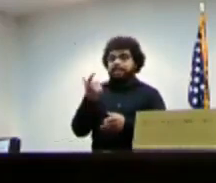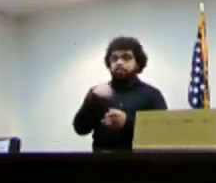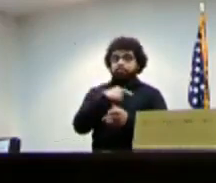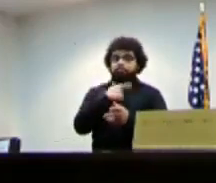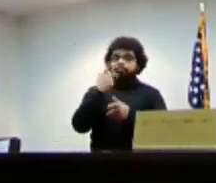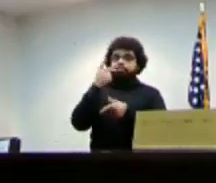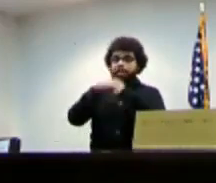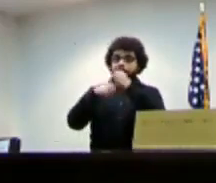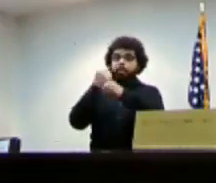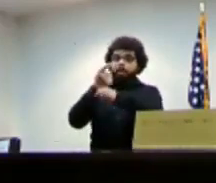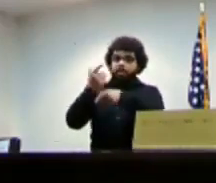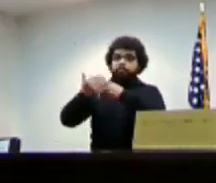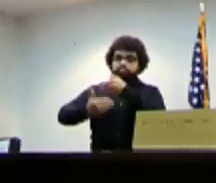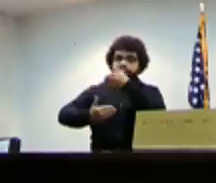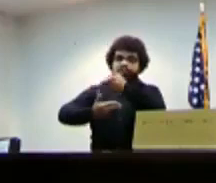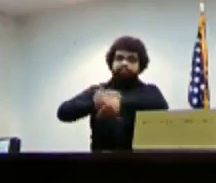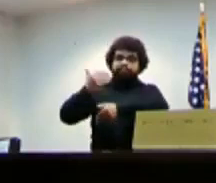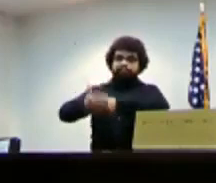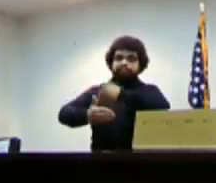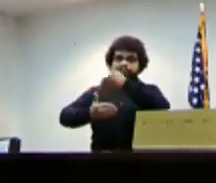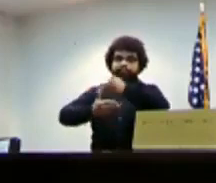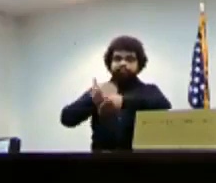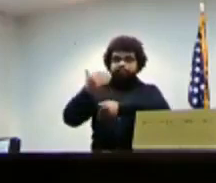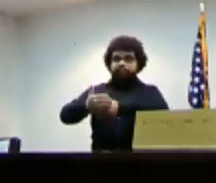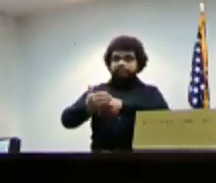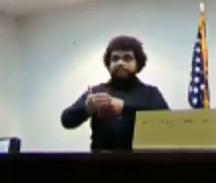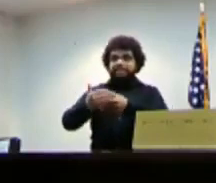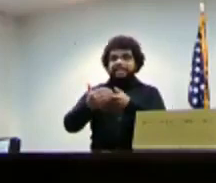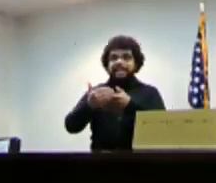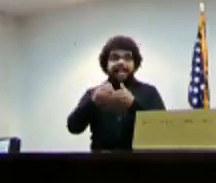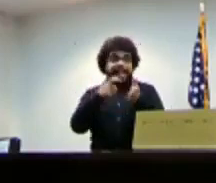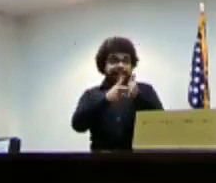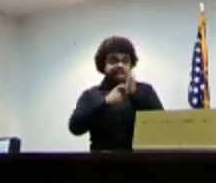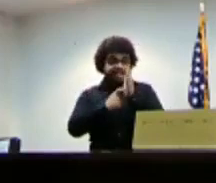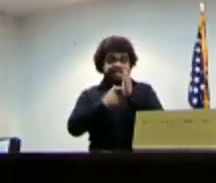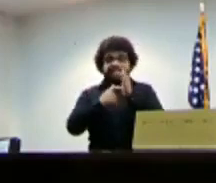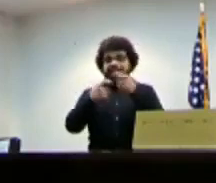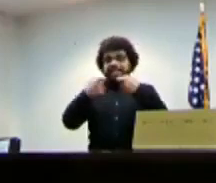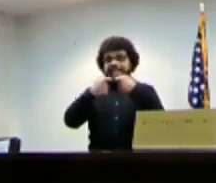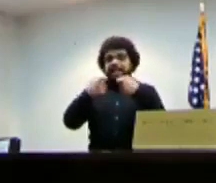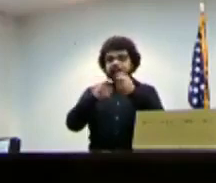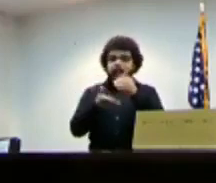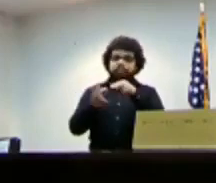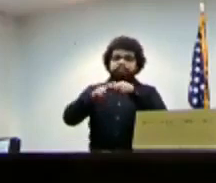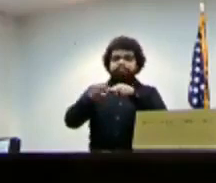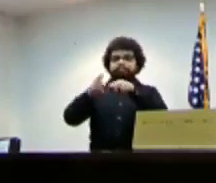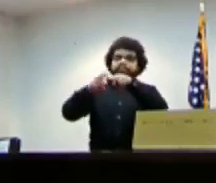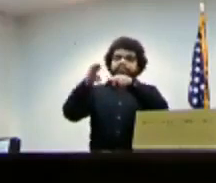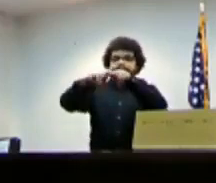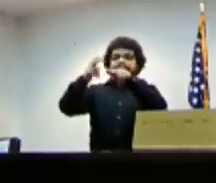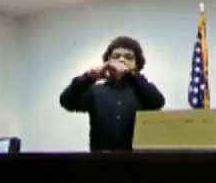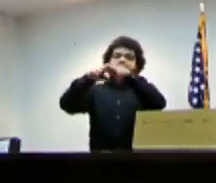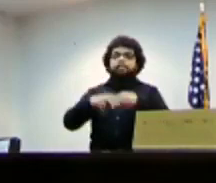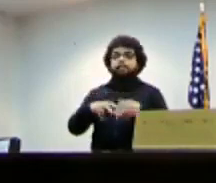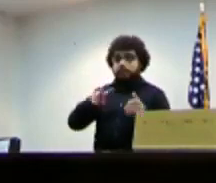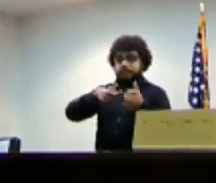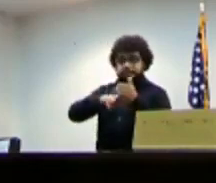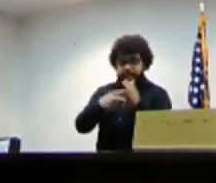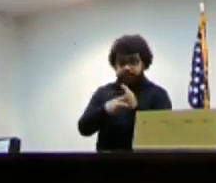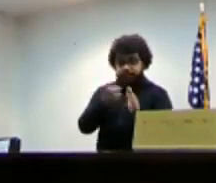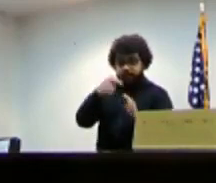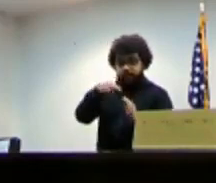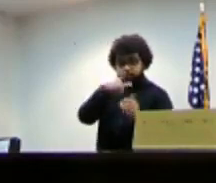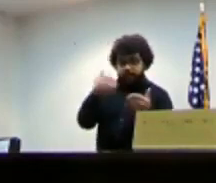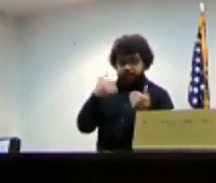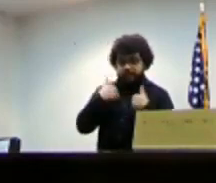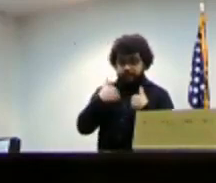consecutivos donde la demanda de energía está superando al año anterior. O sea que ustedes tienen hoy suficiente generación para cumplir con la demanda de